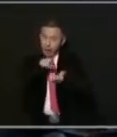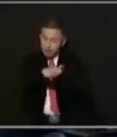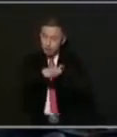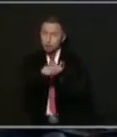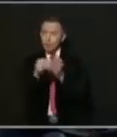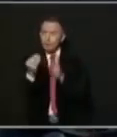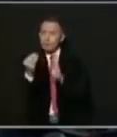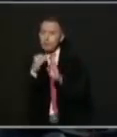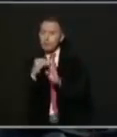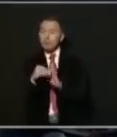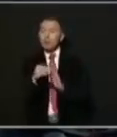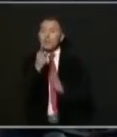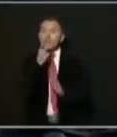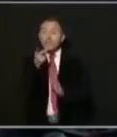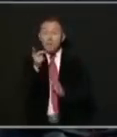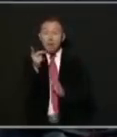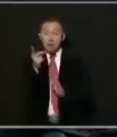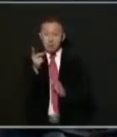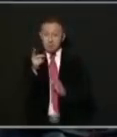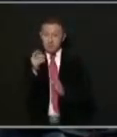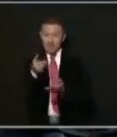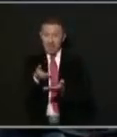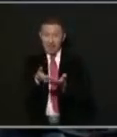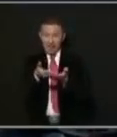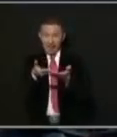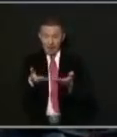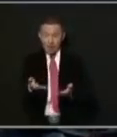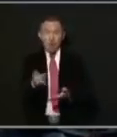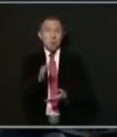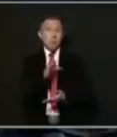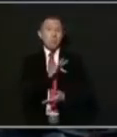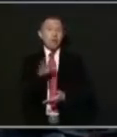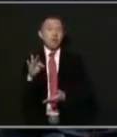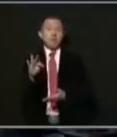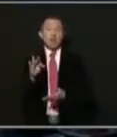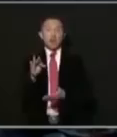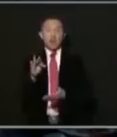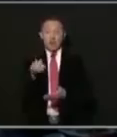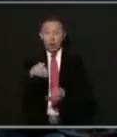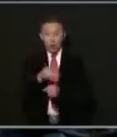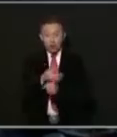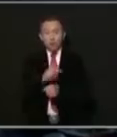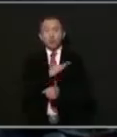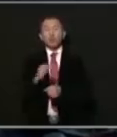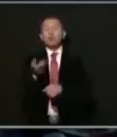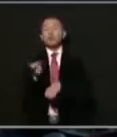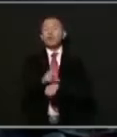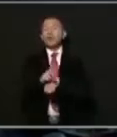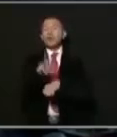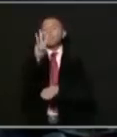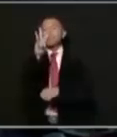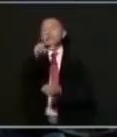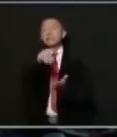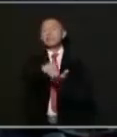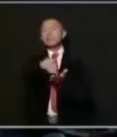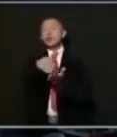este tiempo íbamos a estar produciendo 3 millones de barriles diarios de